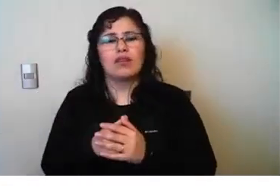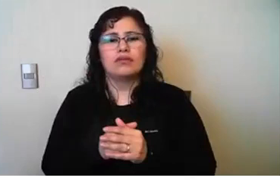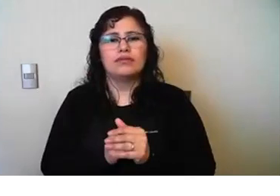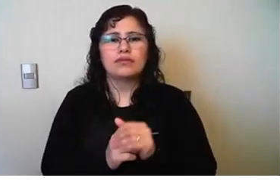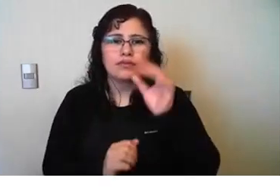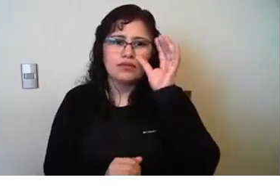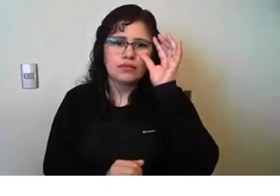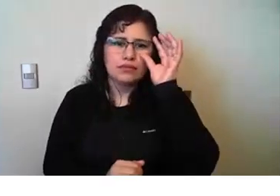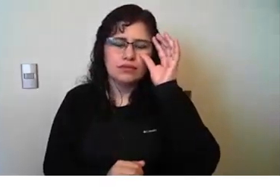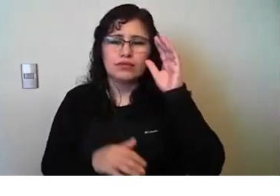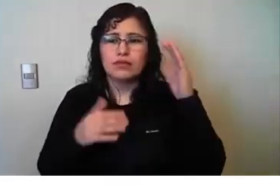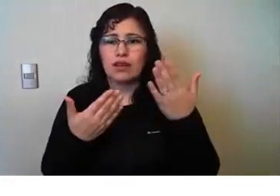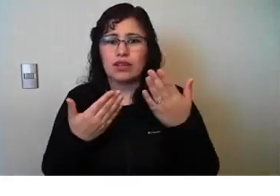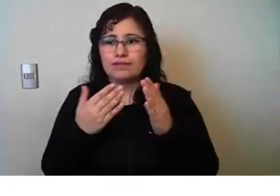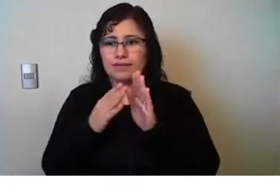La cara medial